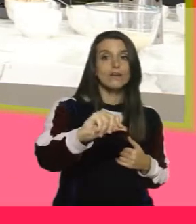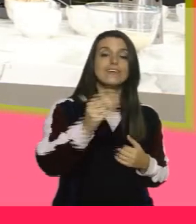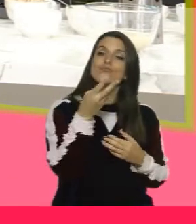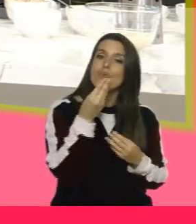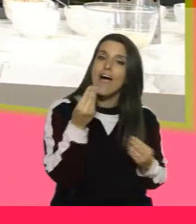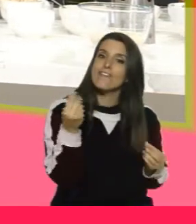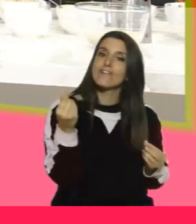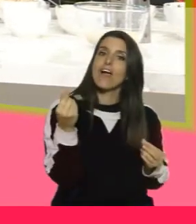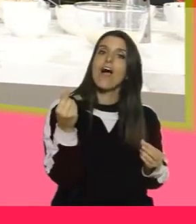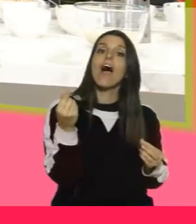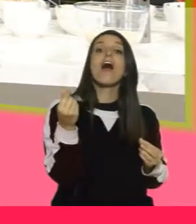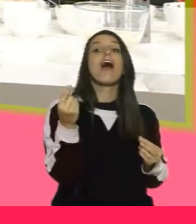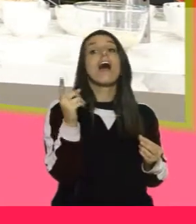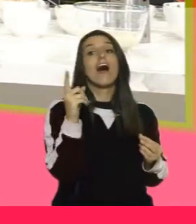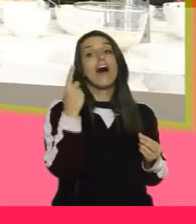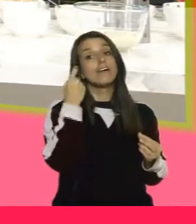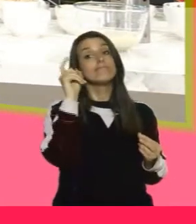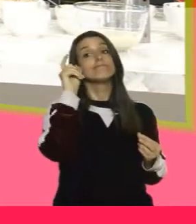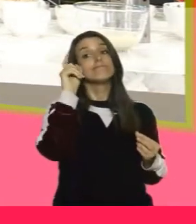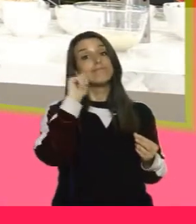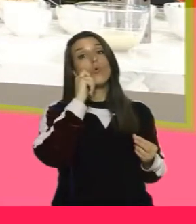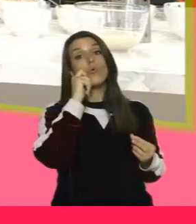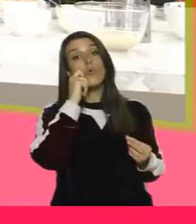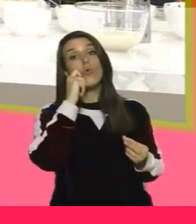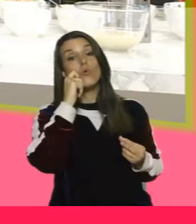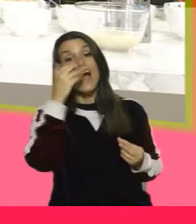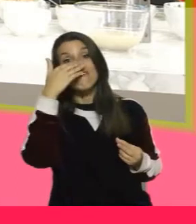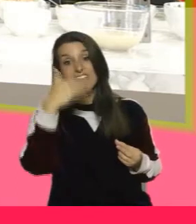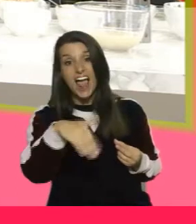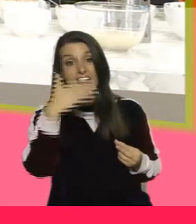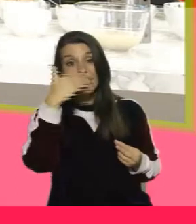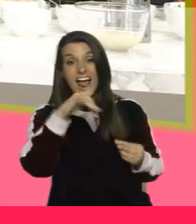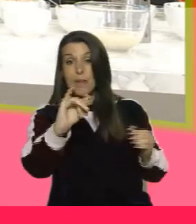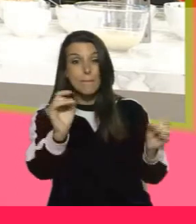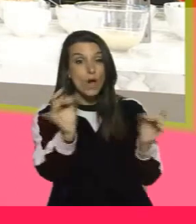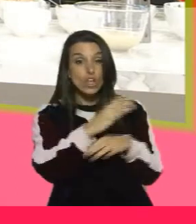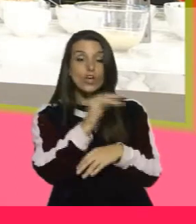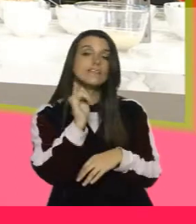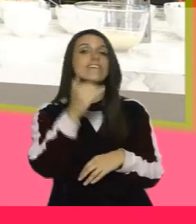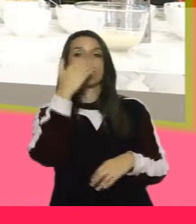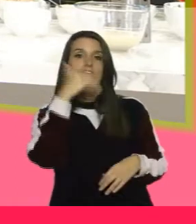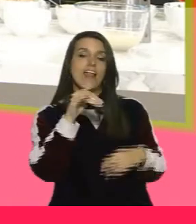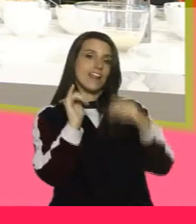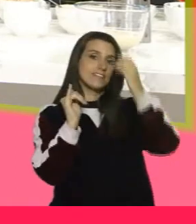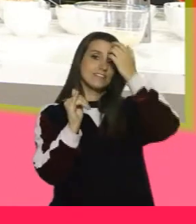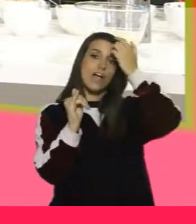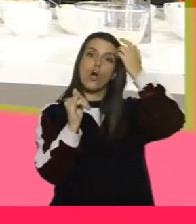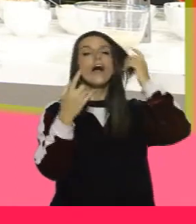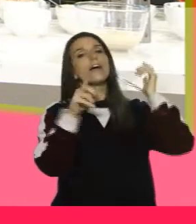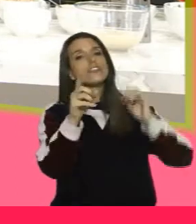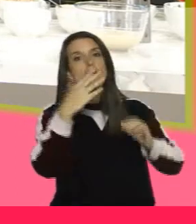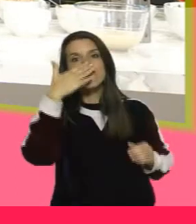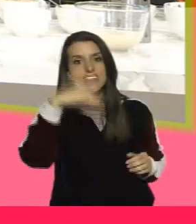suavecito. Muy buen tips entonces, me gusta. Sí. Seguro al que final, en casa, que en casa muchos están diciendo, ay, mirá lo que tenía en casa. Mirá, o sea que al